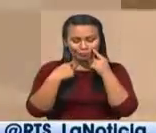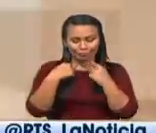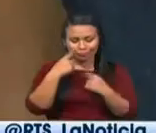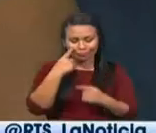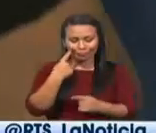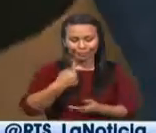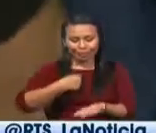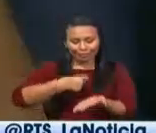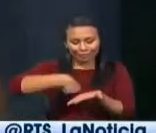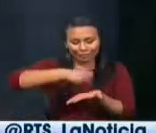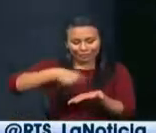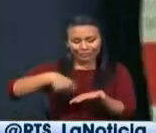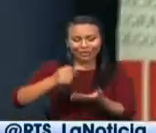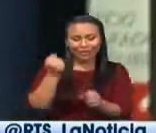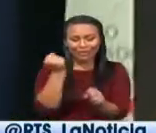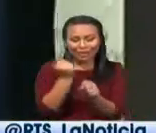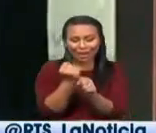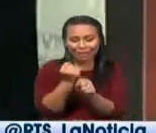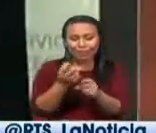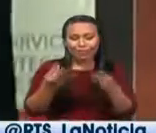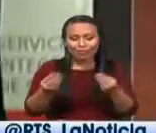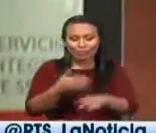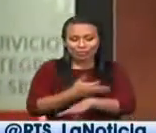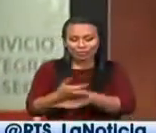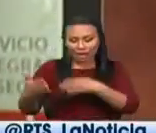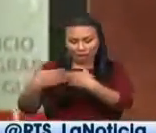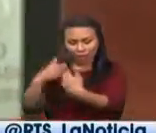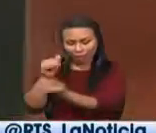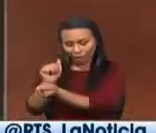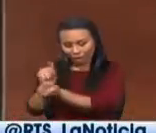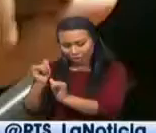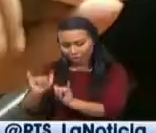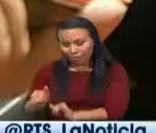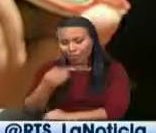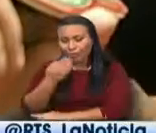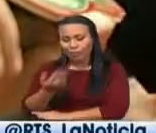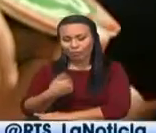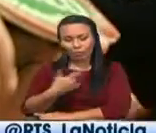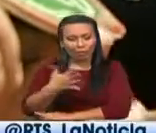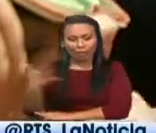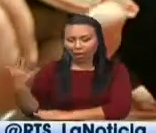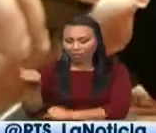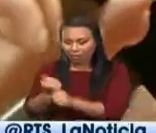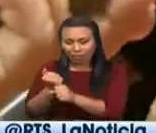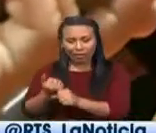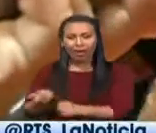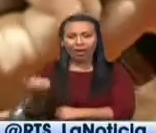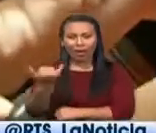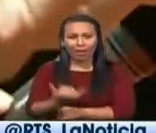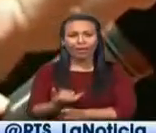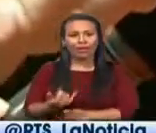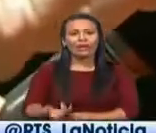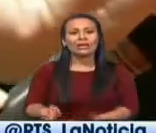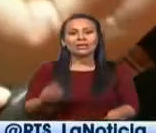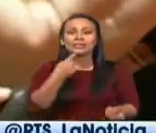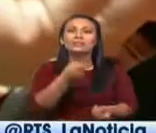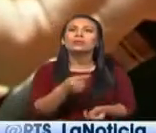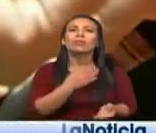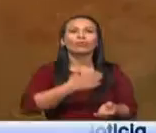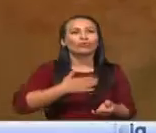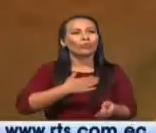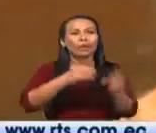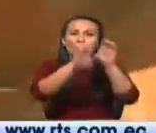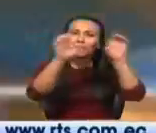antes de firmar su contrato de trabajo como persona privada de libertad. Hace mucha más falta de empresas para que